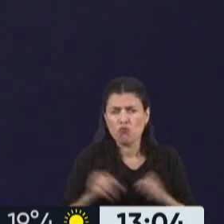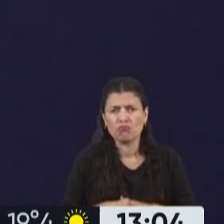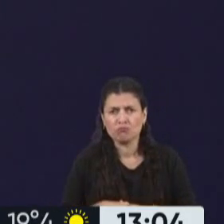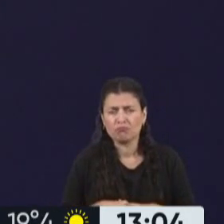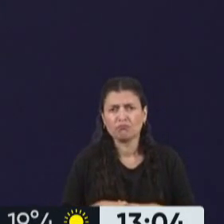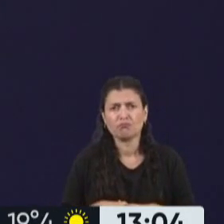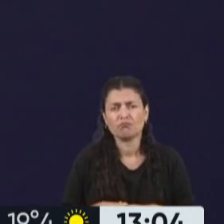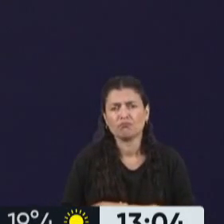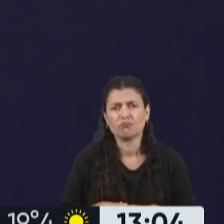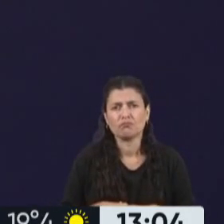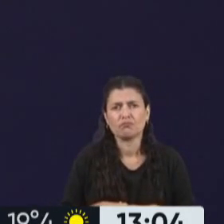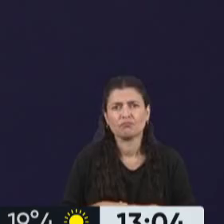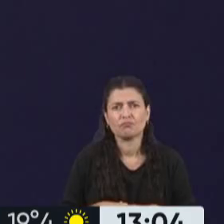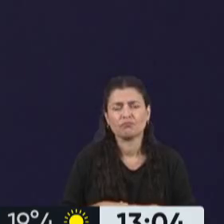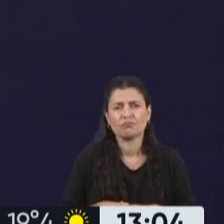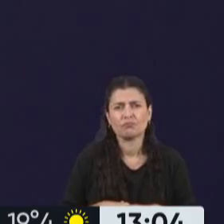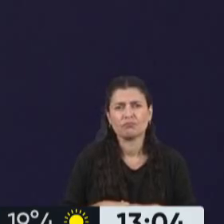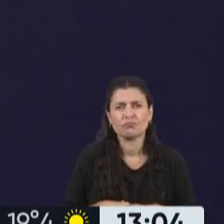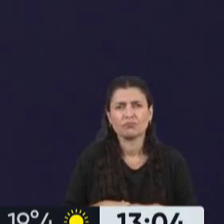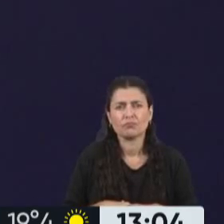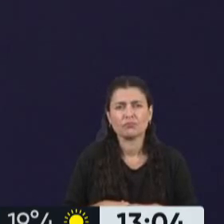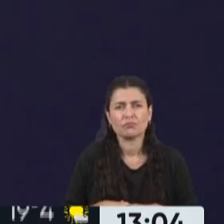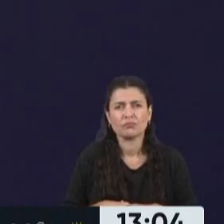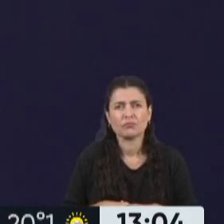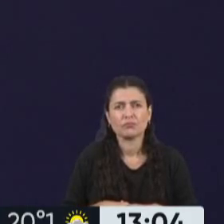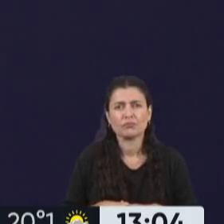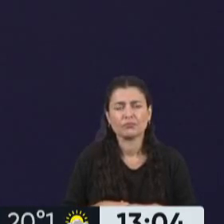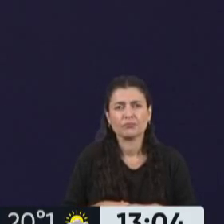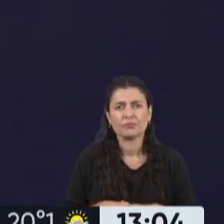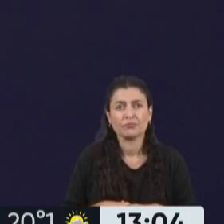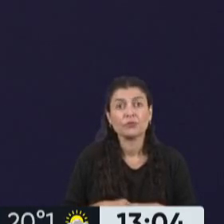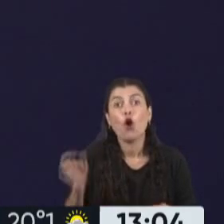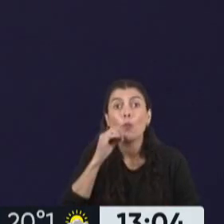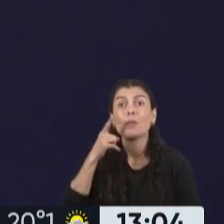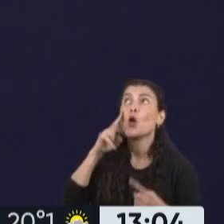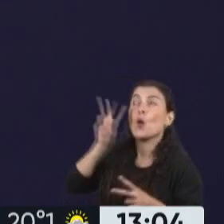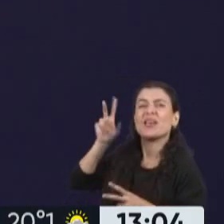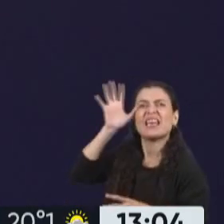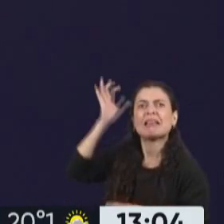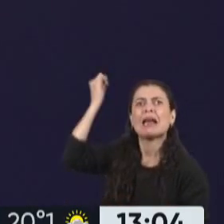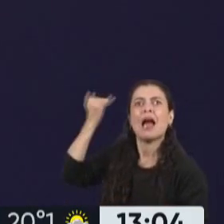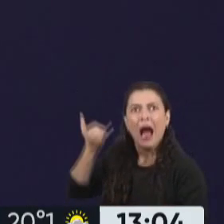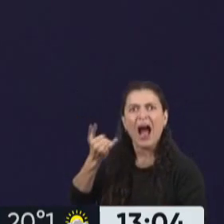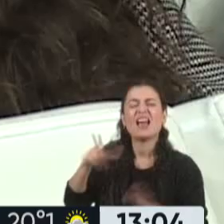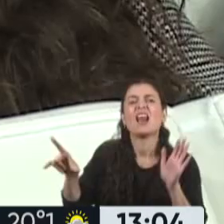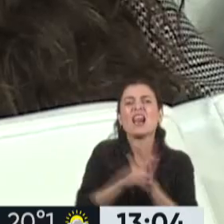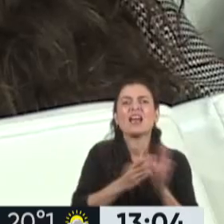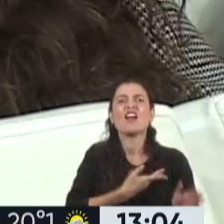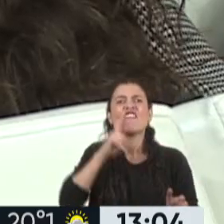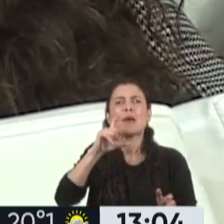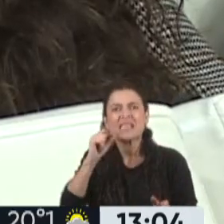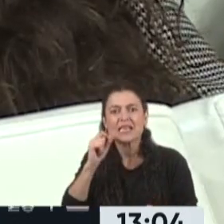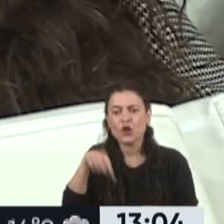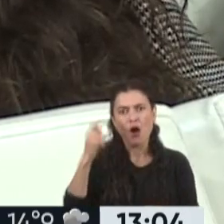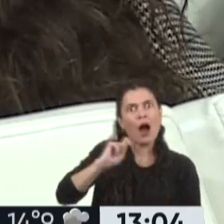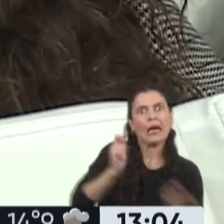eso motive, no sé, qué sé yo, la creación del Ministerio de la Mujer, por ponértelo en términos sencillos. Entonces sigue firme la idea